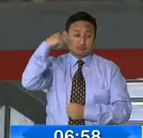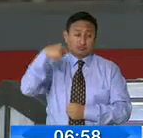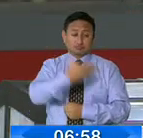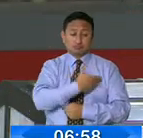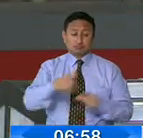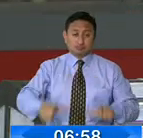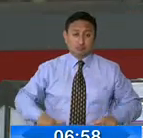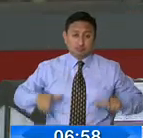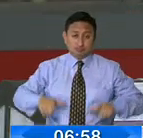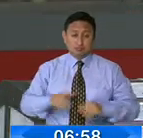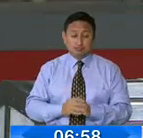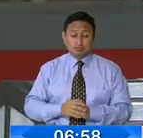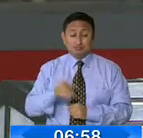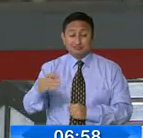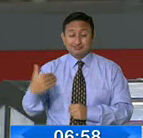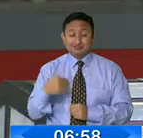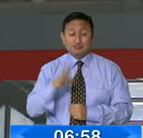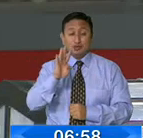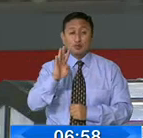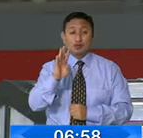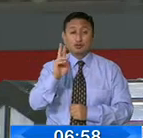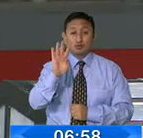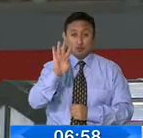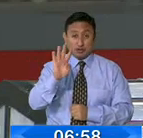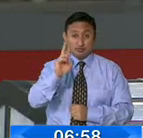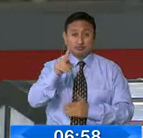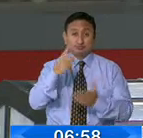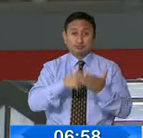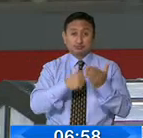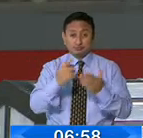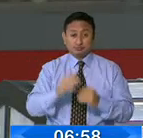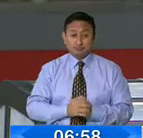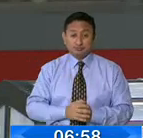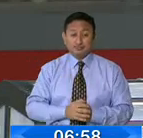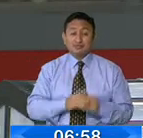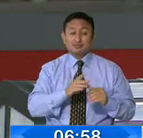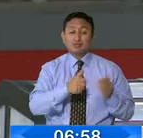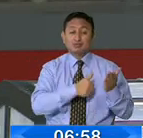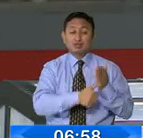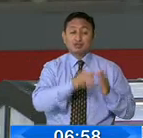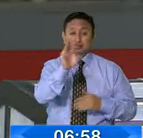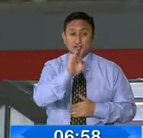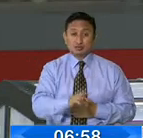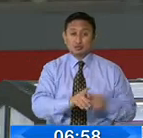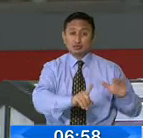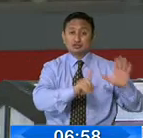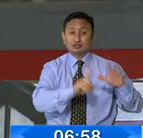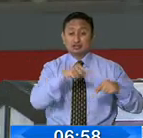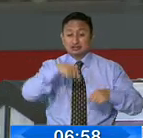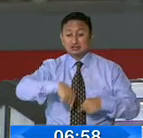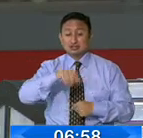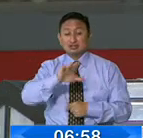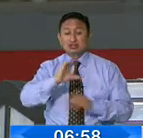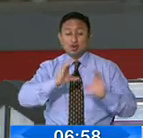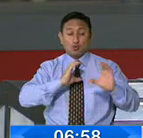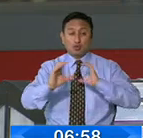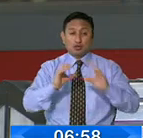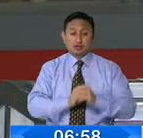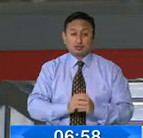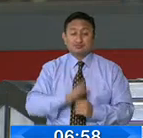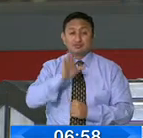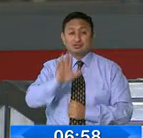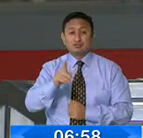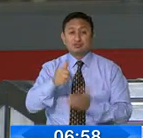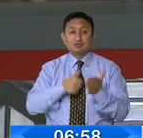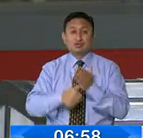han existido 4 vicepresidentes, 5 ministros de salud, 6 personas en la Secretaría de Comunicación de la Presidencia y otras 5 frente